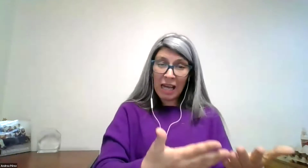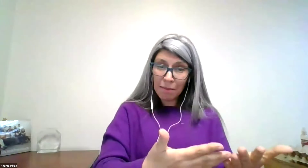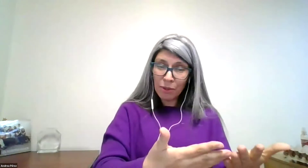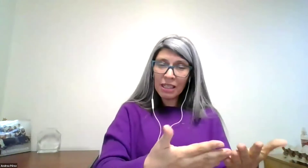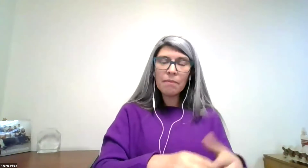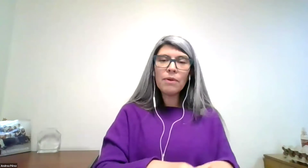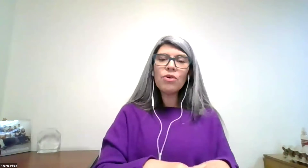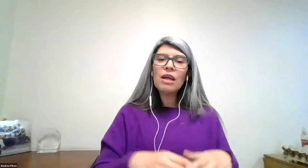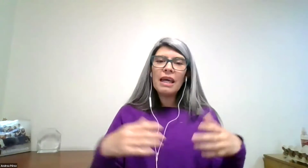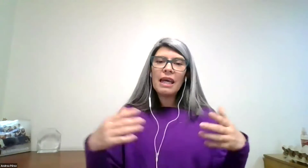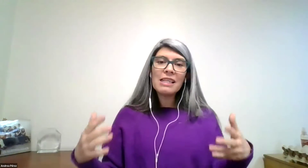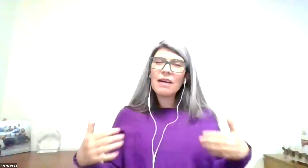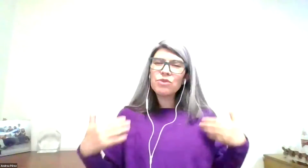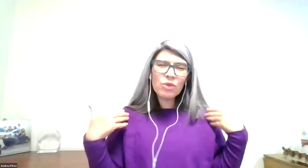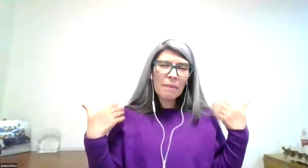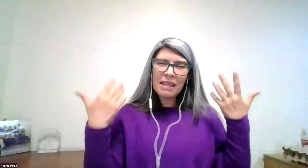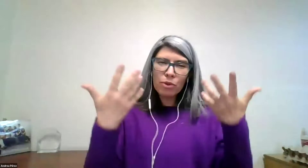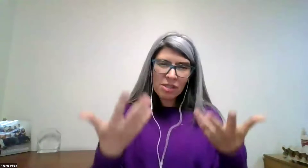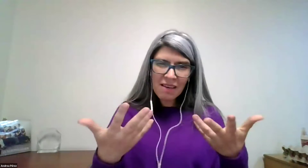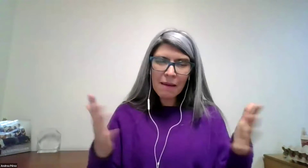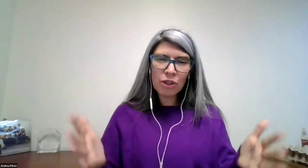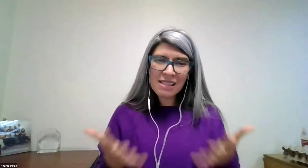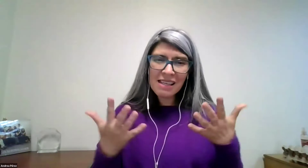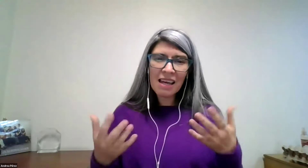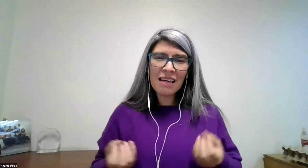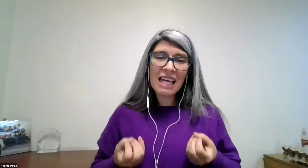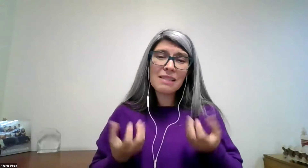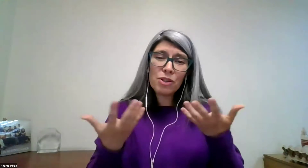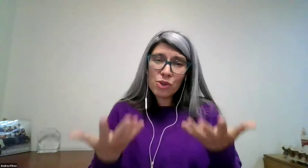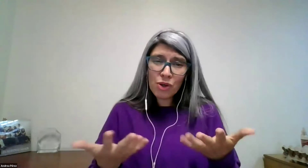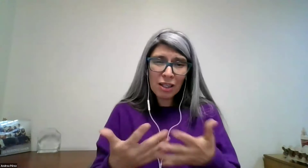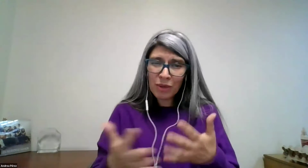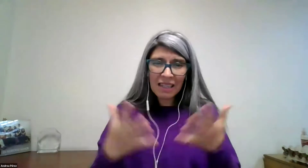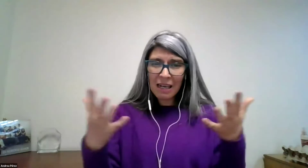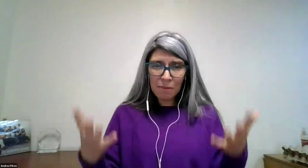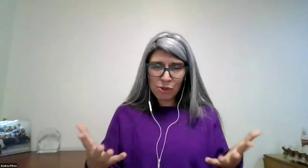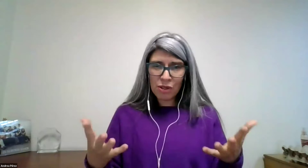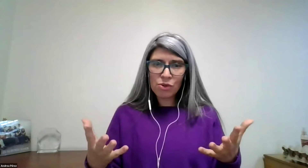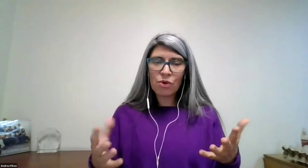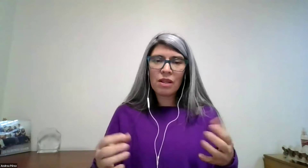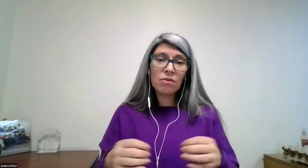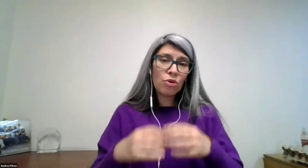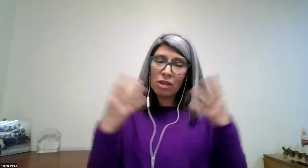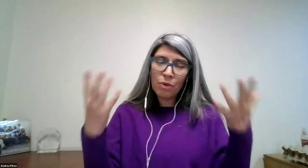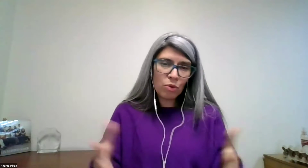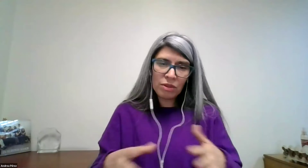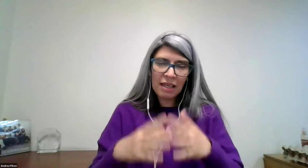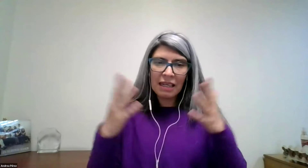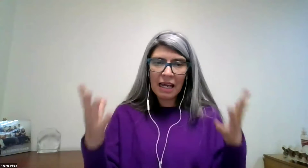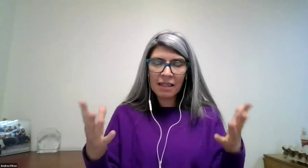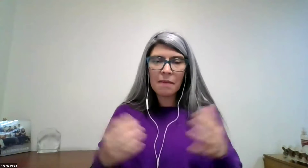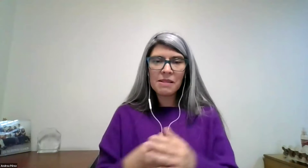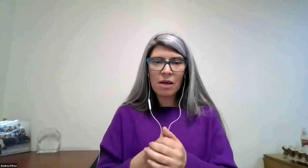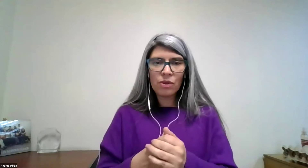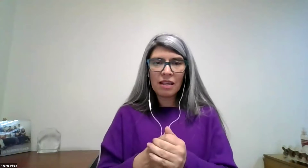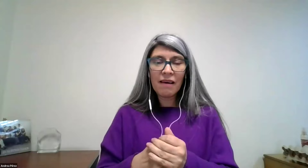expresión oral, por ejemplo, es absolutamente posible potenciar la expresión natural de las personas sordas o con hipoacusia en